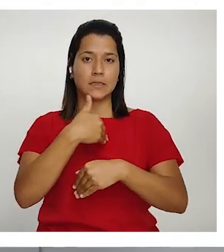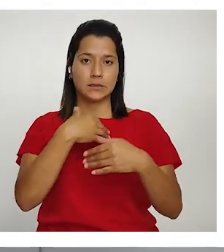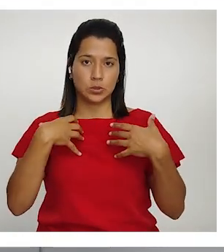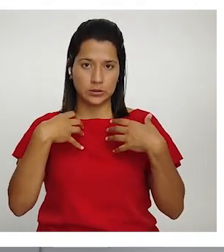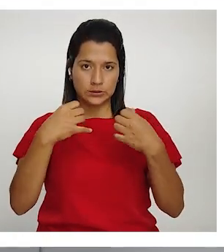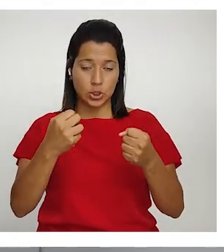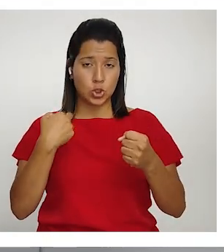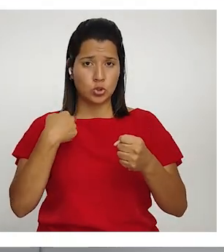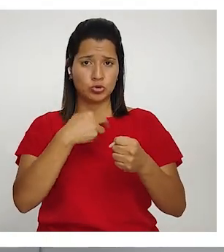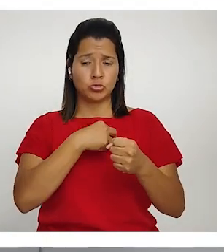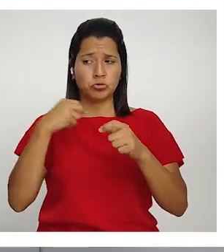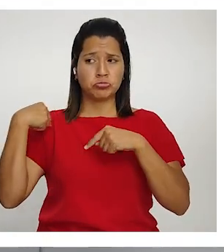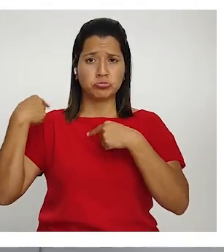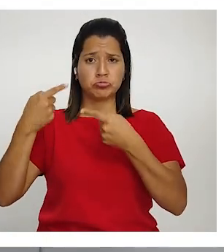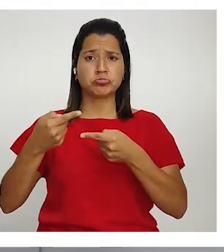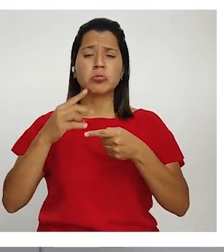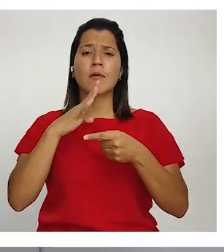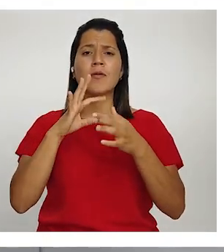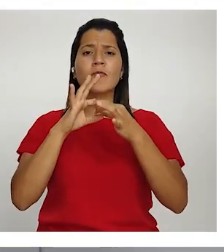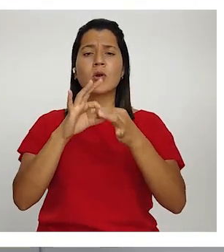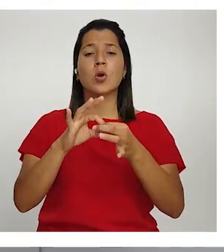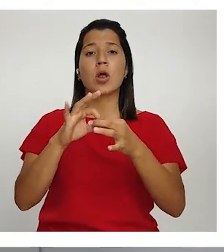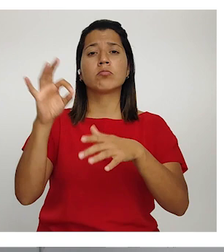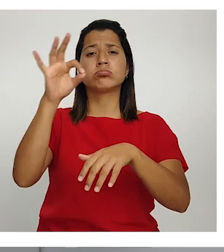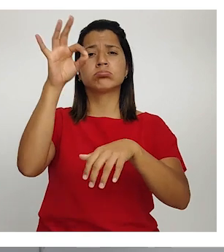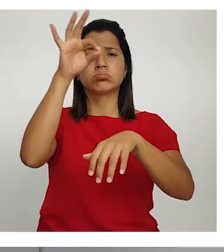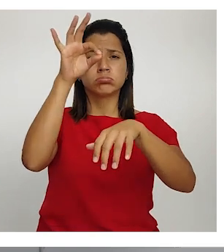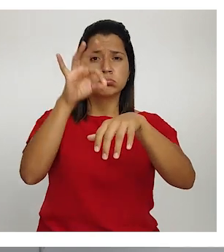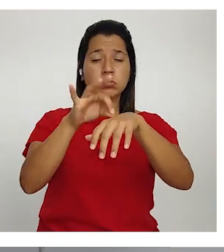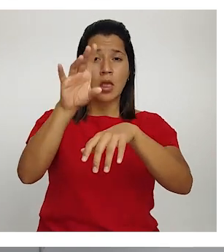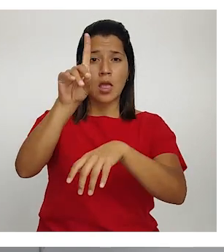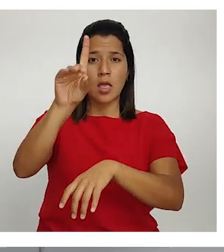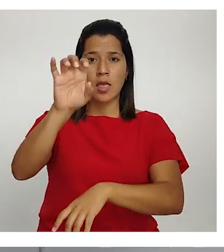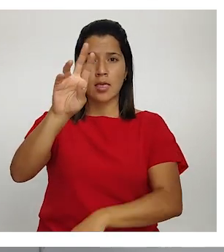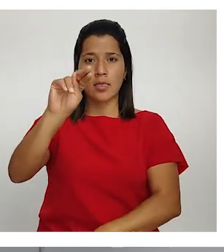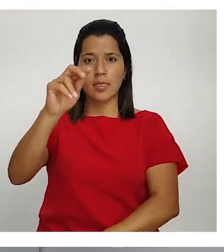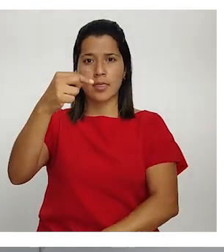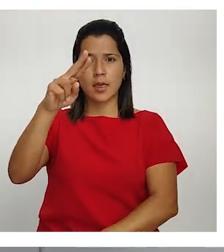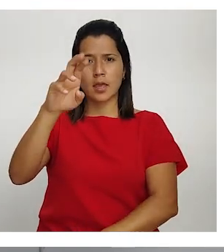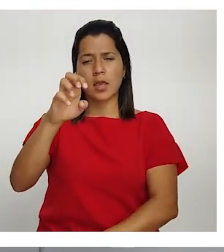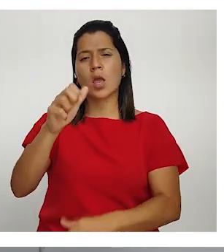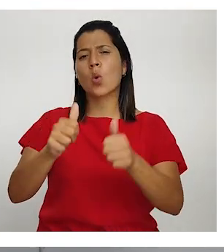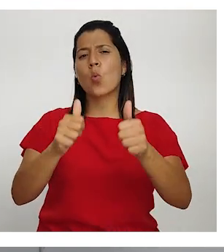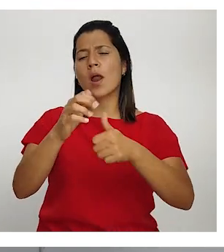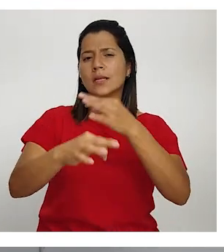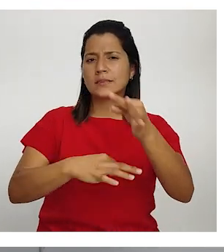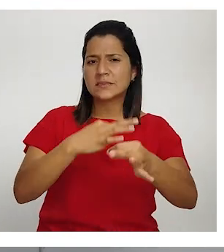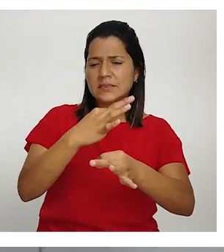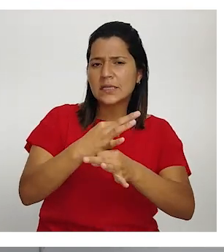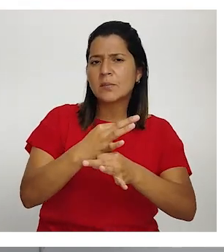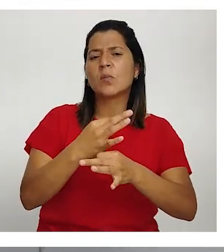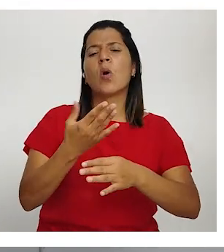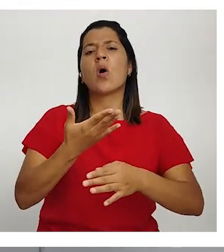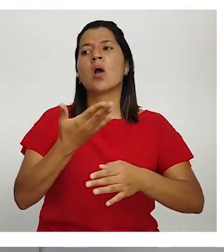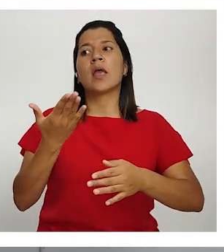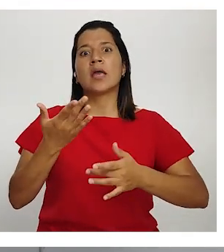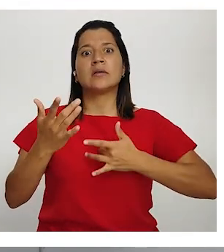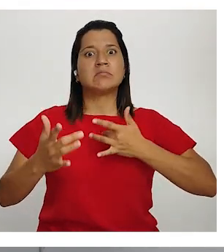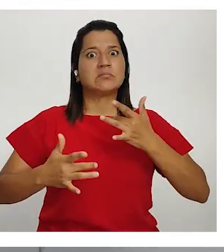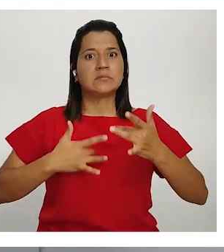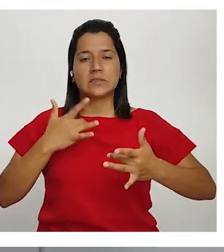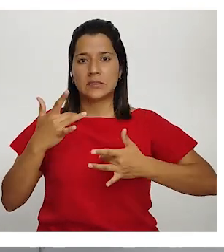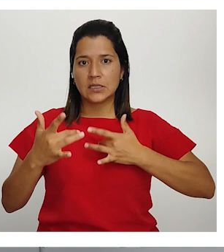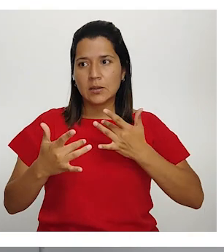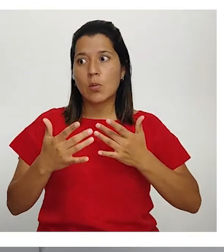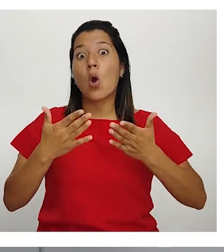dengue, desde cuáles son esos tipos, síntomas, cómo puede usted prevenirlo en casa y bueno, que a todos nos puede